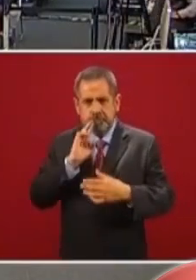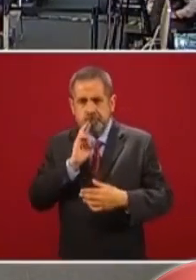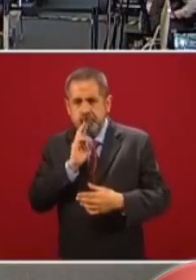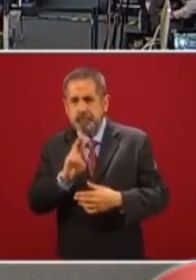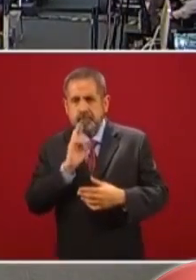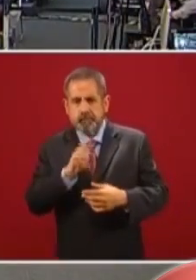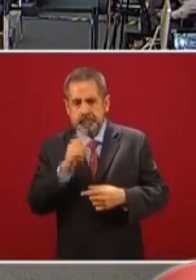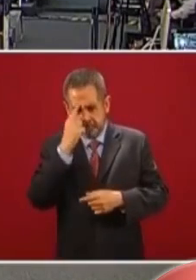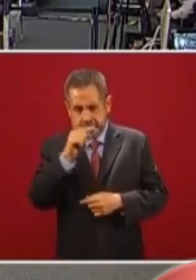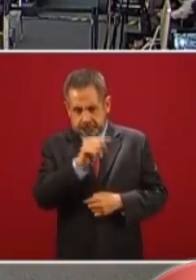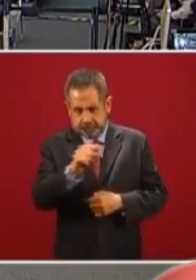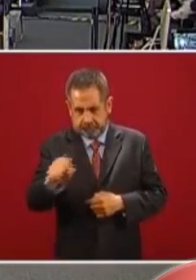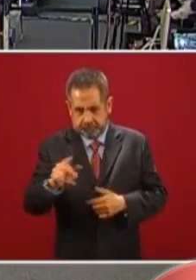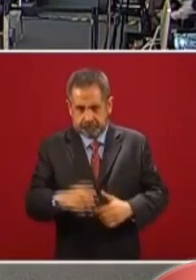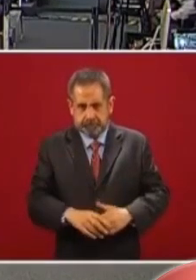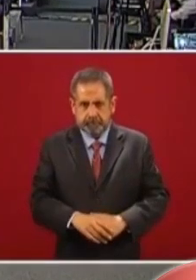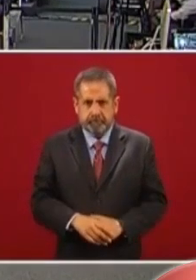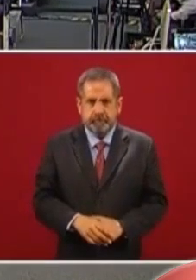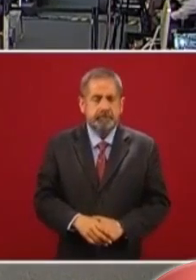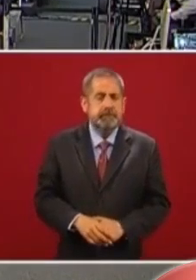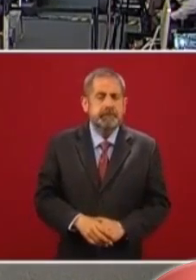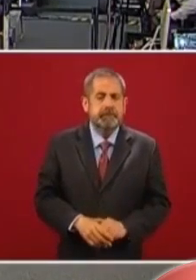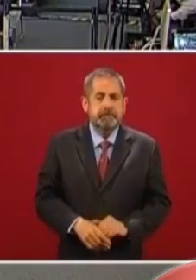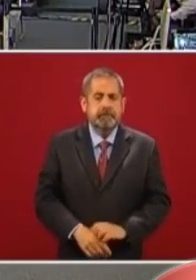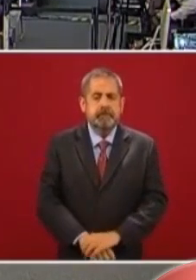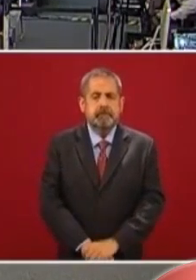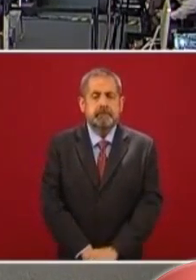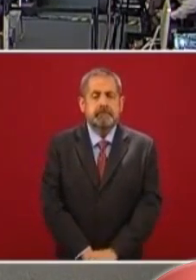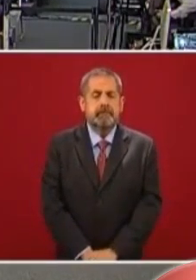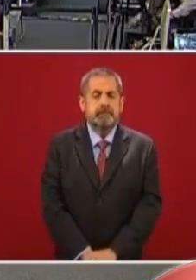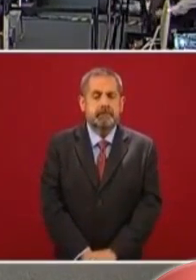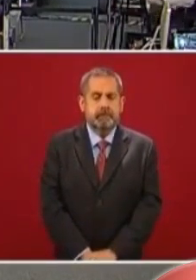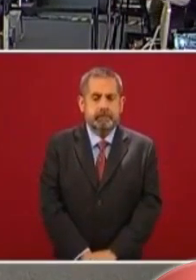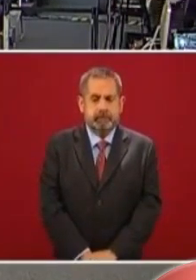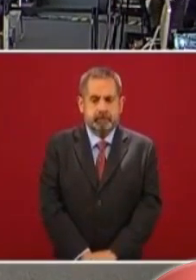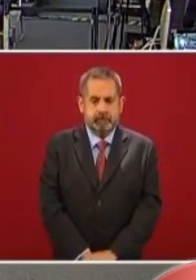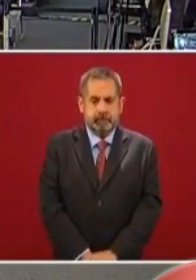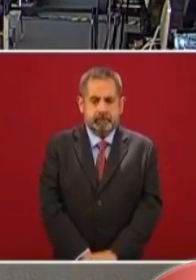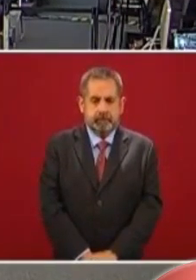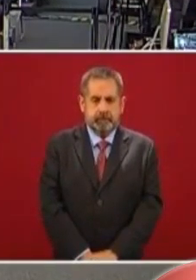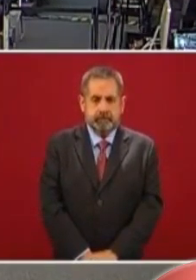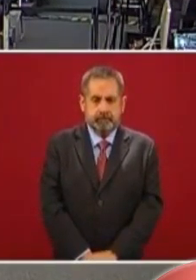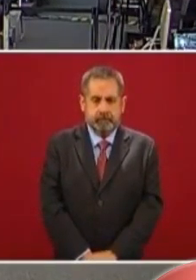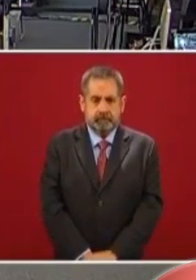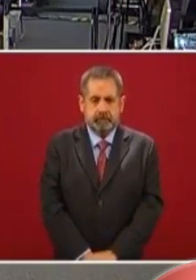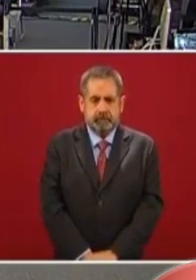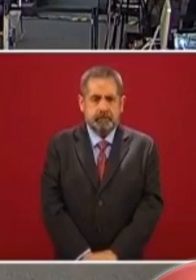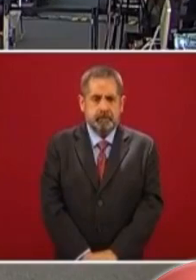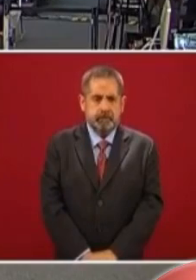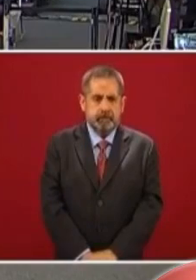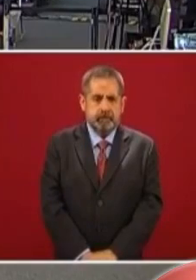dos preguntas, ¿no? Esas son, básicamente. Gracias.